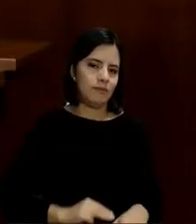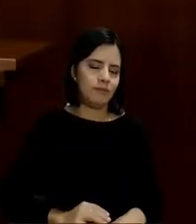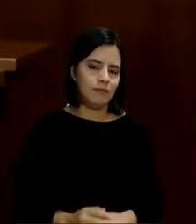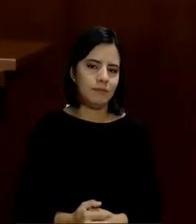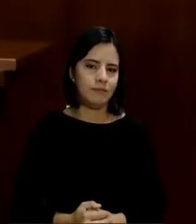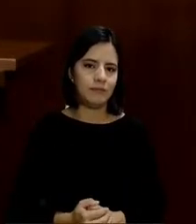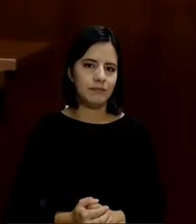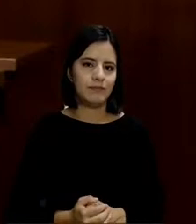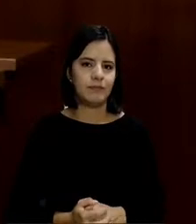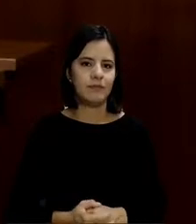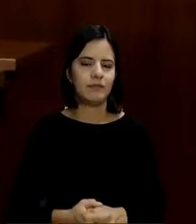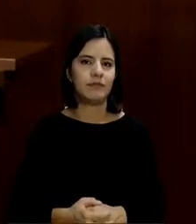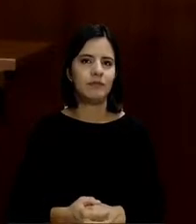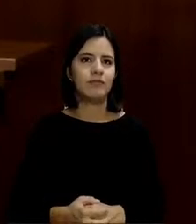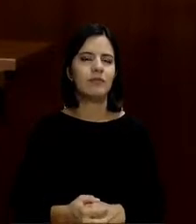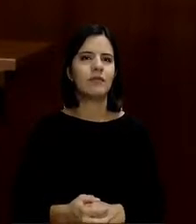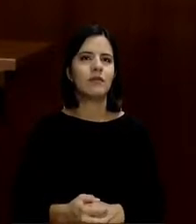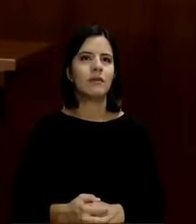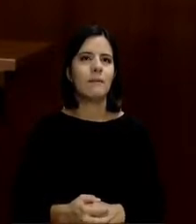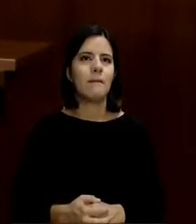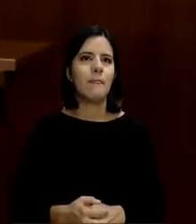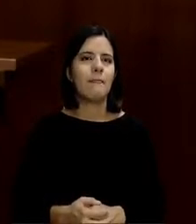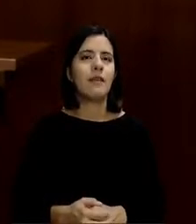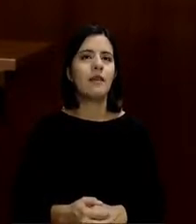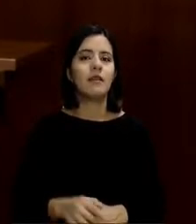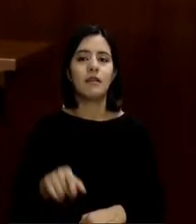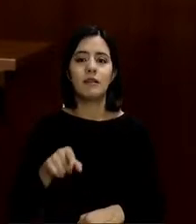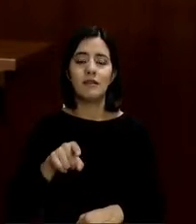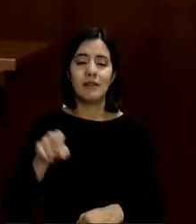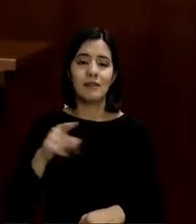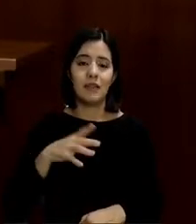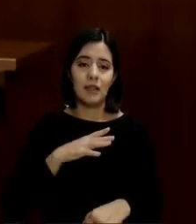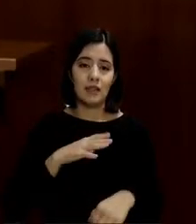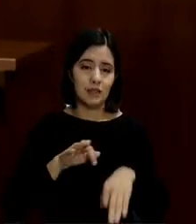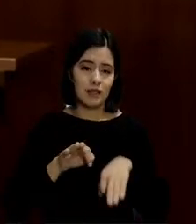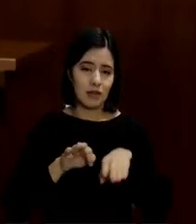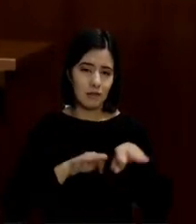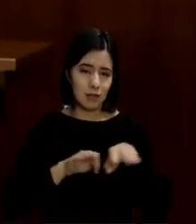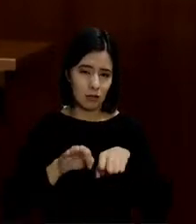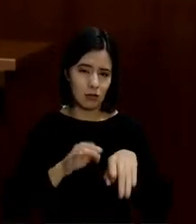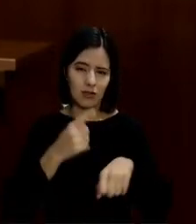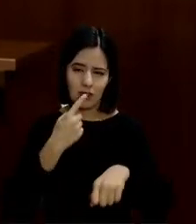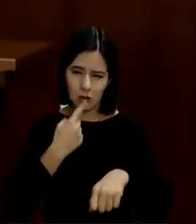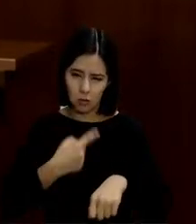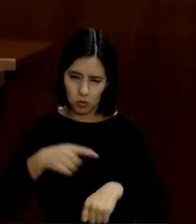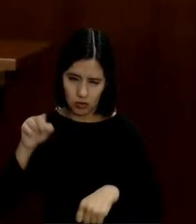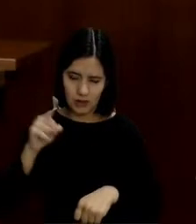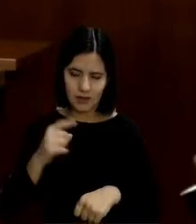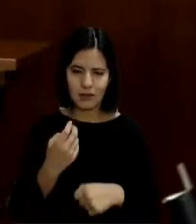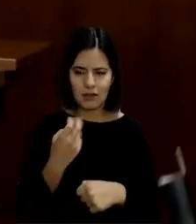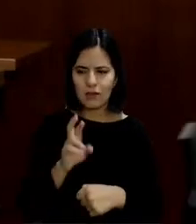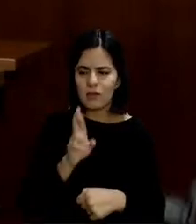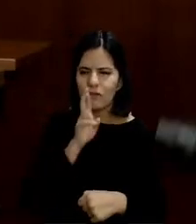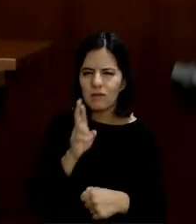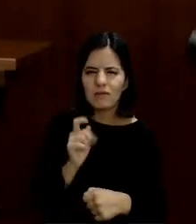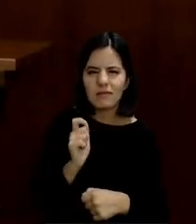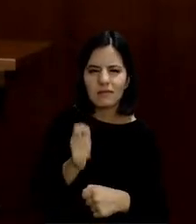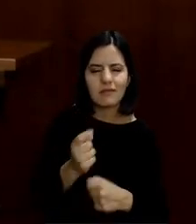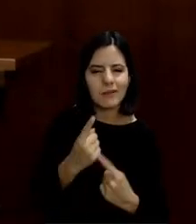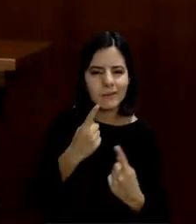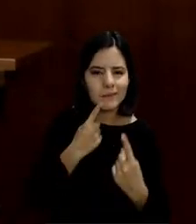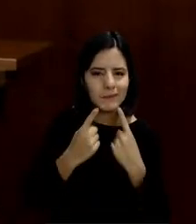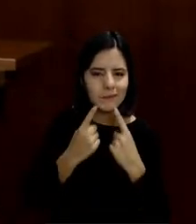la solución de los litigios laborales en su contra, así como vigilar e informar sobre los